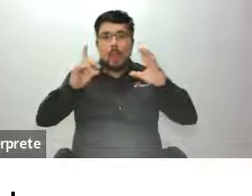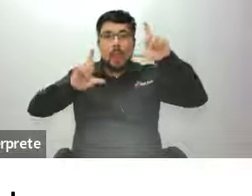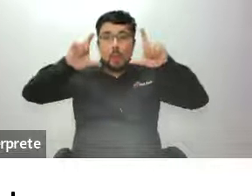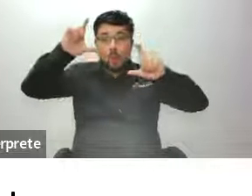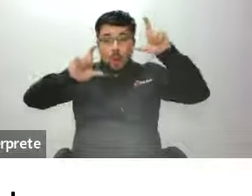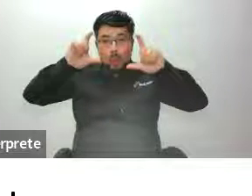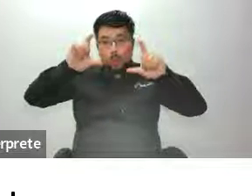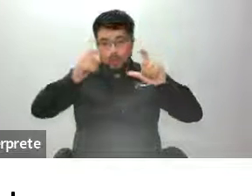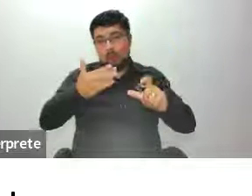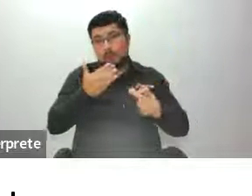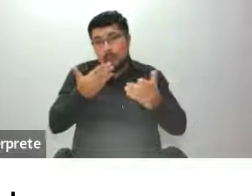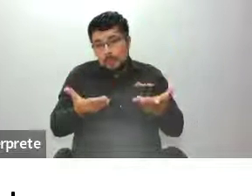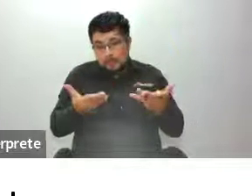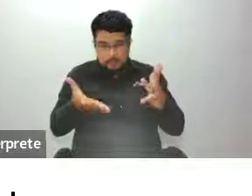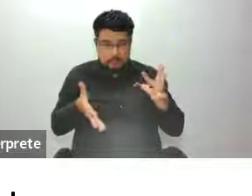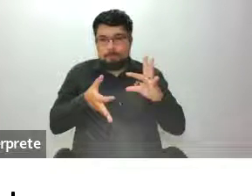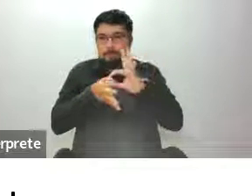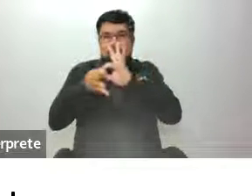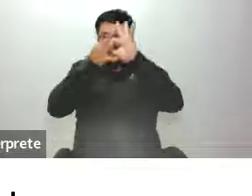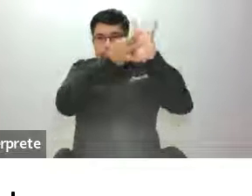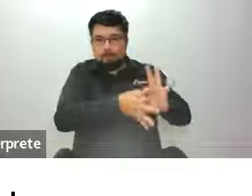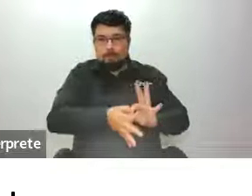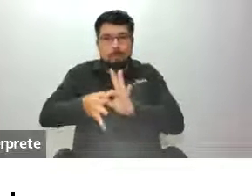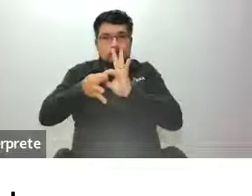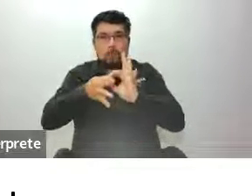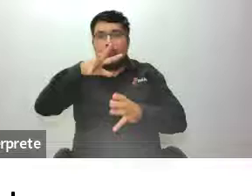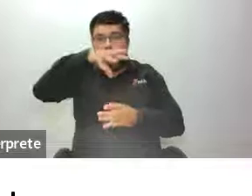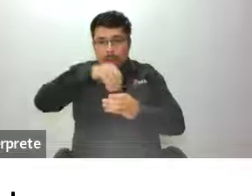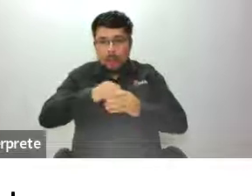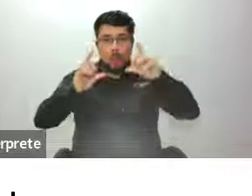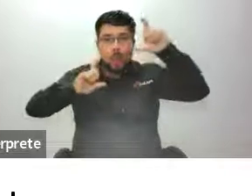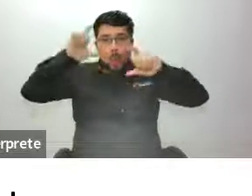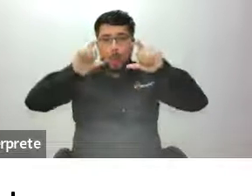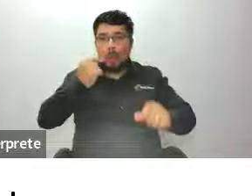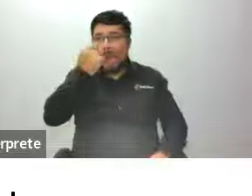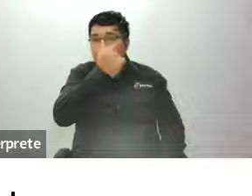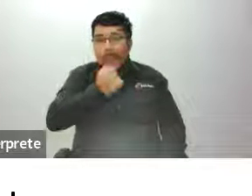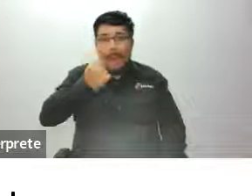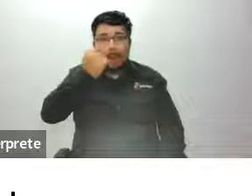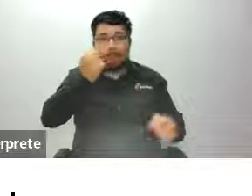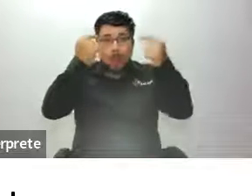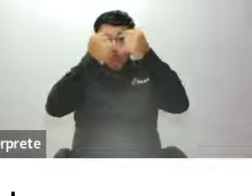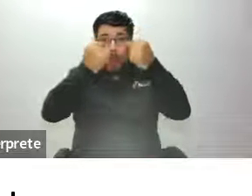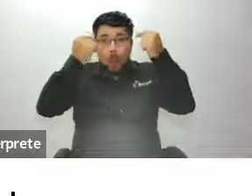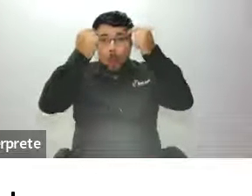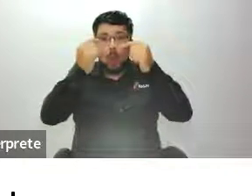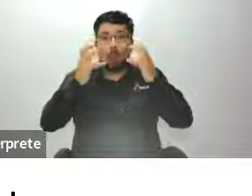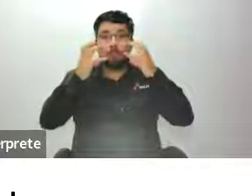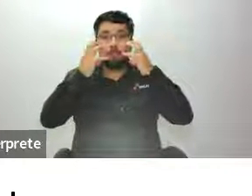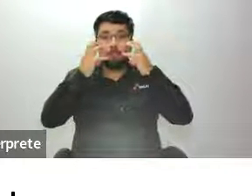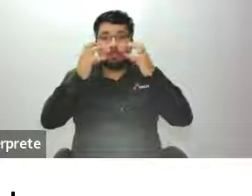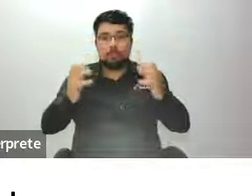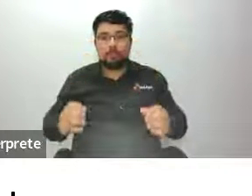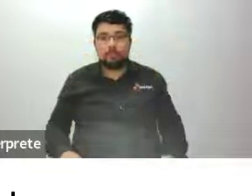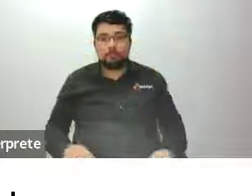articulador y dentro de mi rostro tengo labios, tengo los ojos, tengo las mejillas.